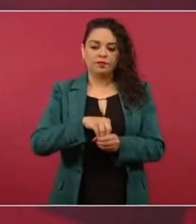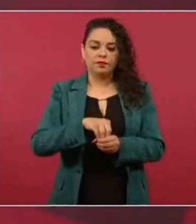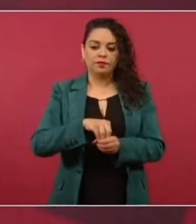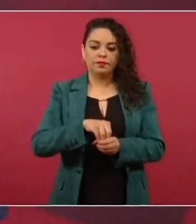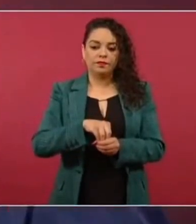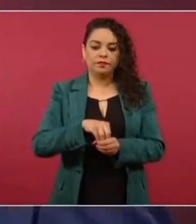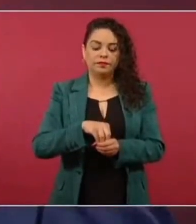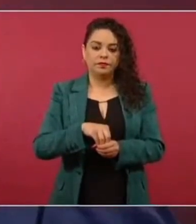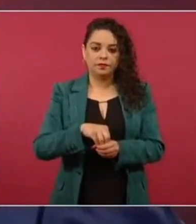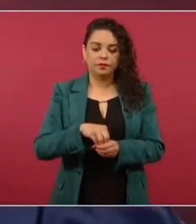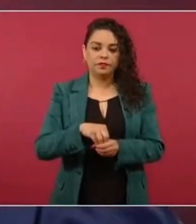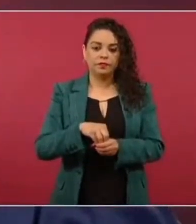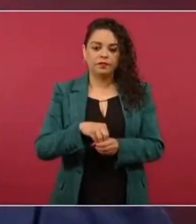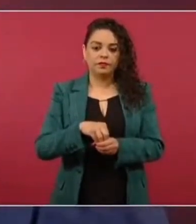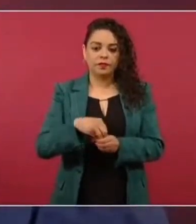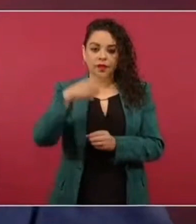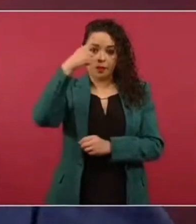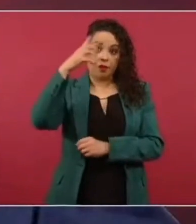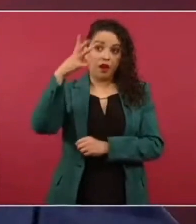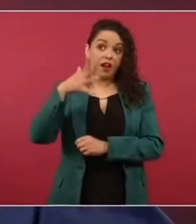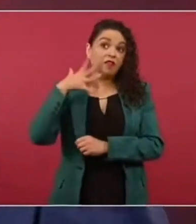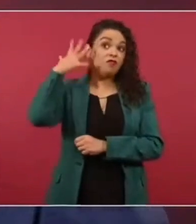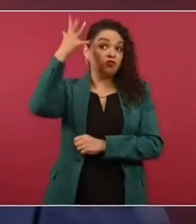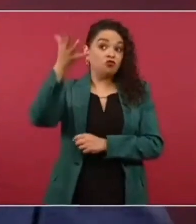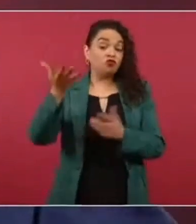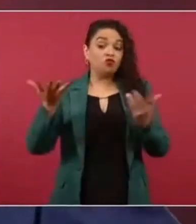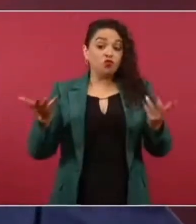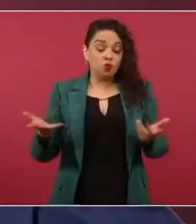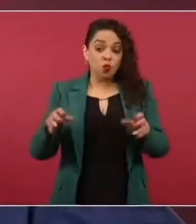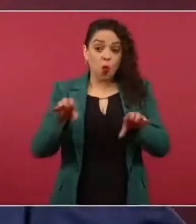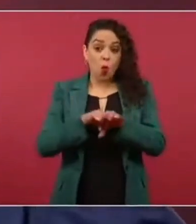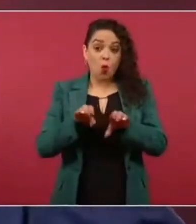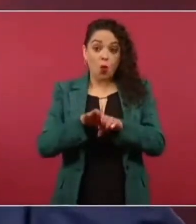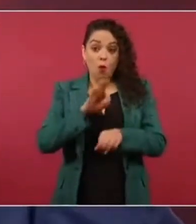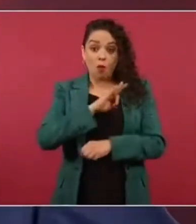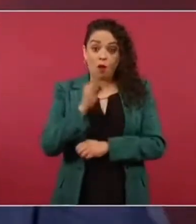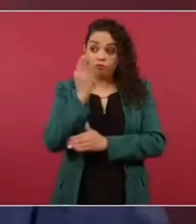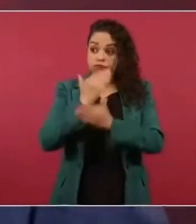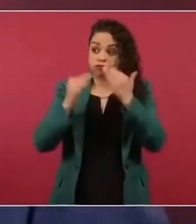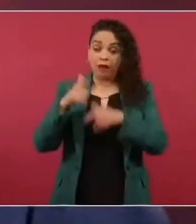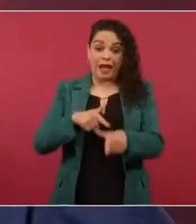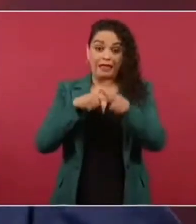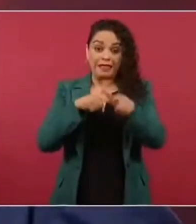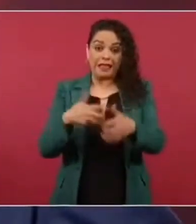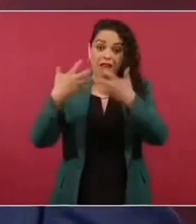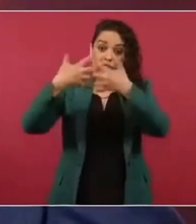la industria del futuro que tiene Sonora por